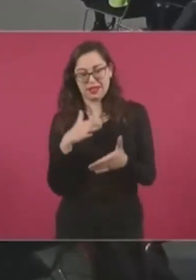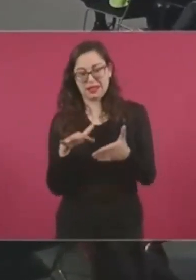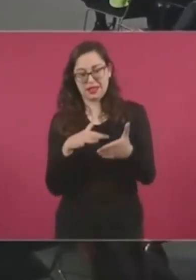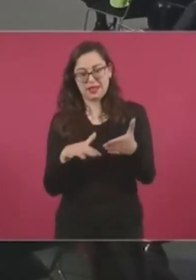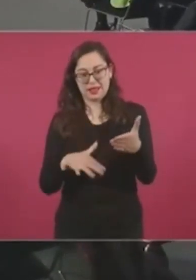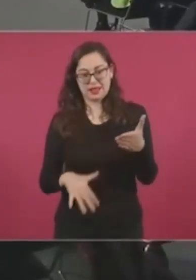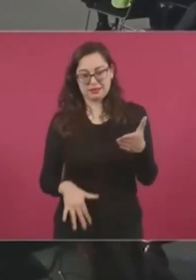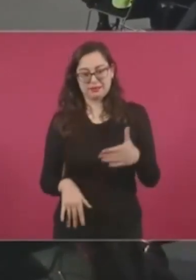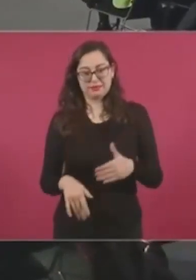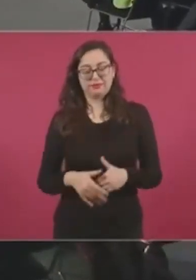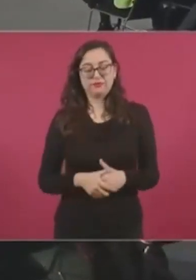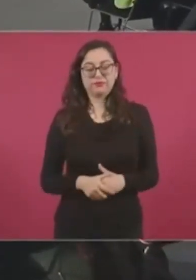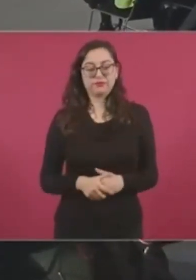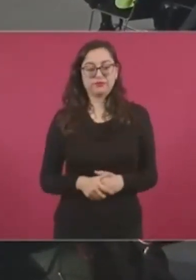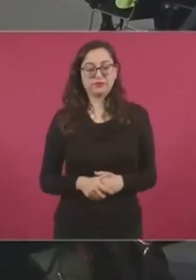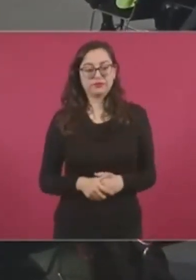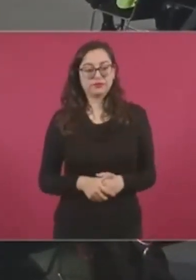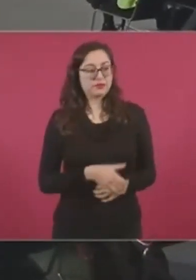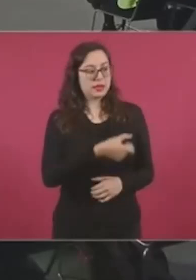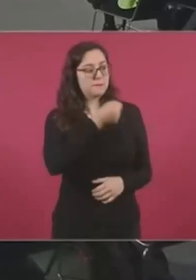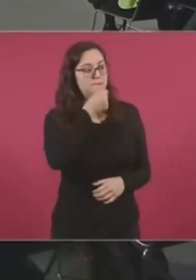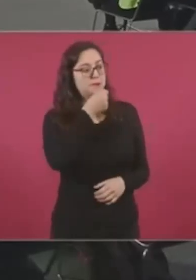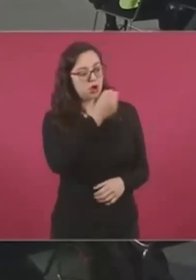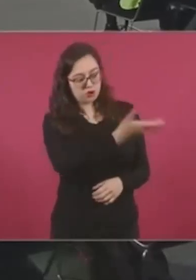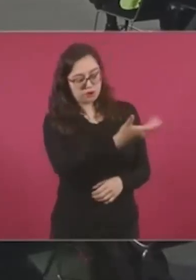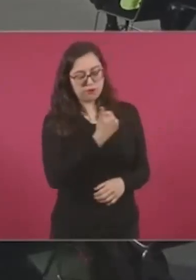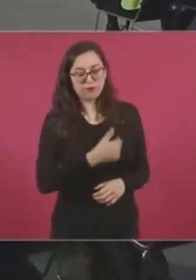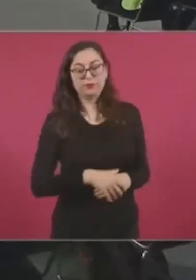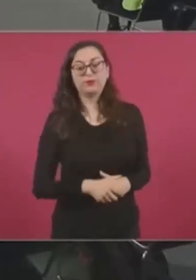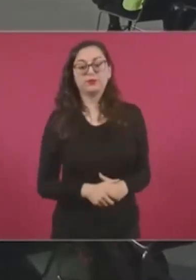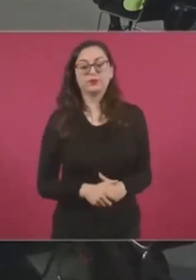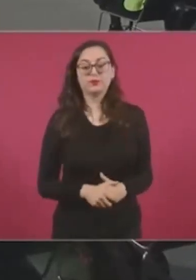A ver si me prestas un...